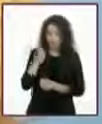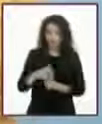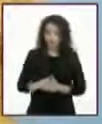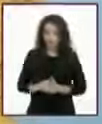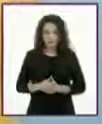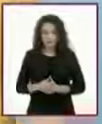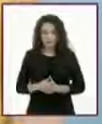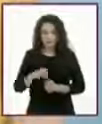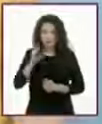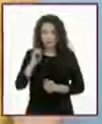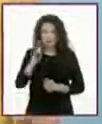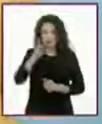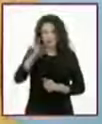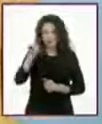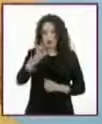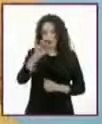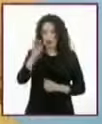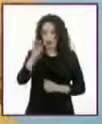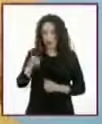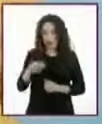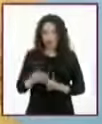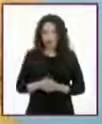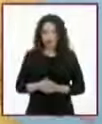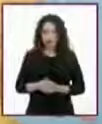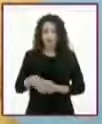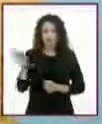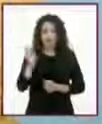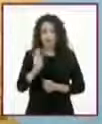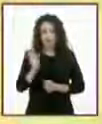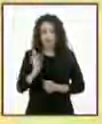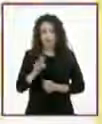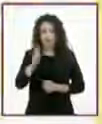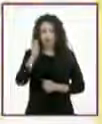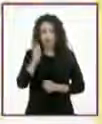Objeción. Se anticipa responder una probable negativa del lector.